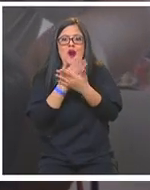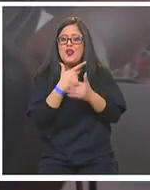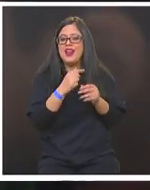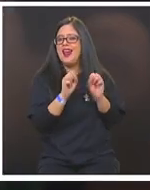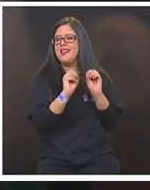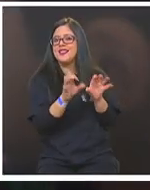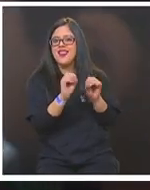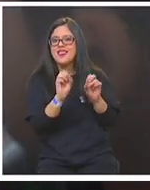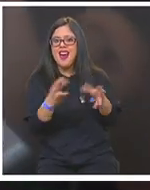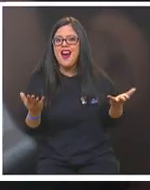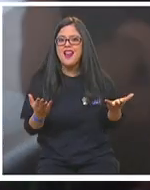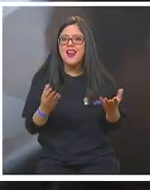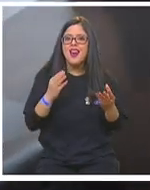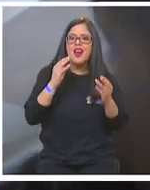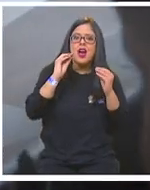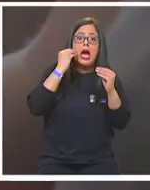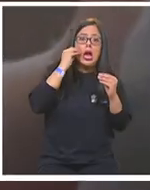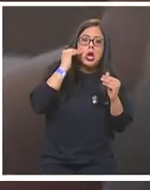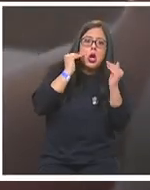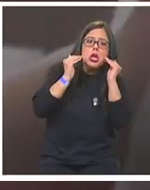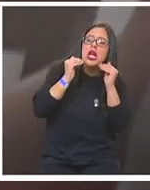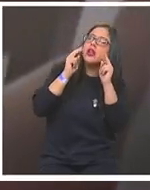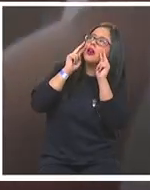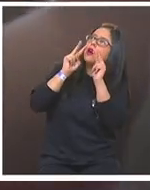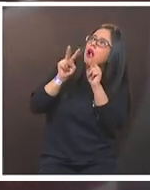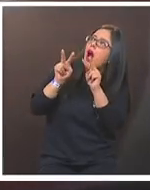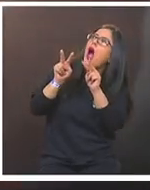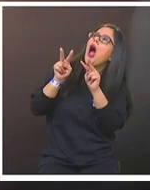enseñarle. Y los nietos le creían toda su historia.